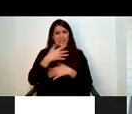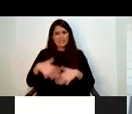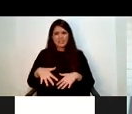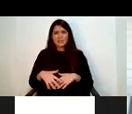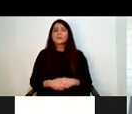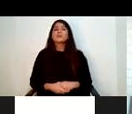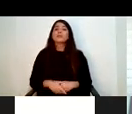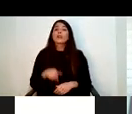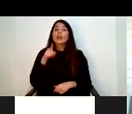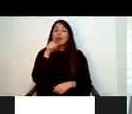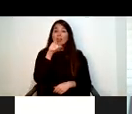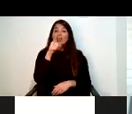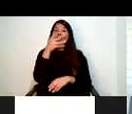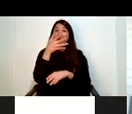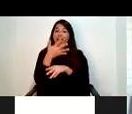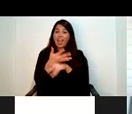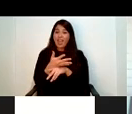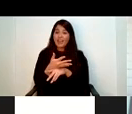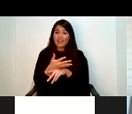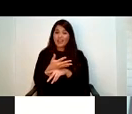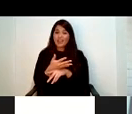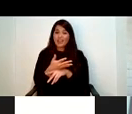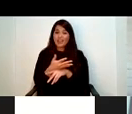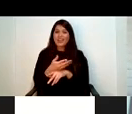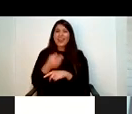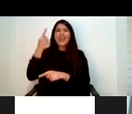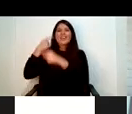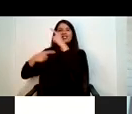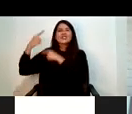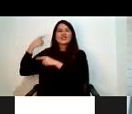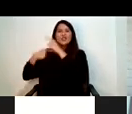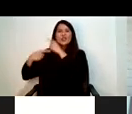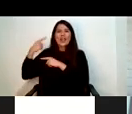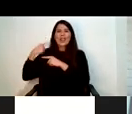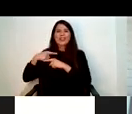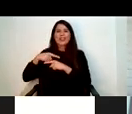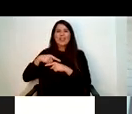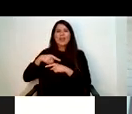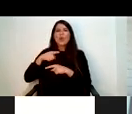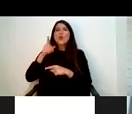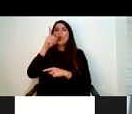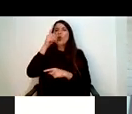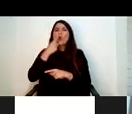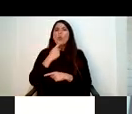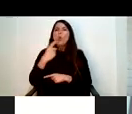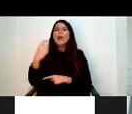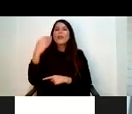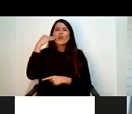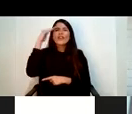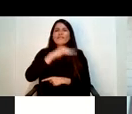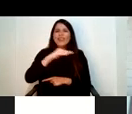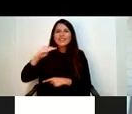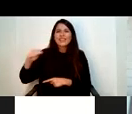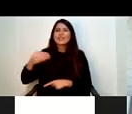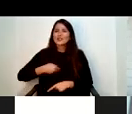Y bueno, acá tenemos la historia de Topito Terremoto. Este es un cuento infantil, pero que yo lo